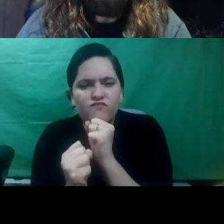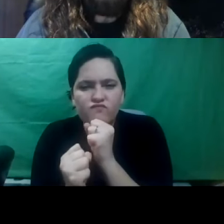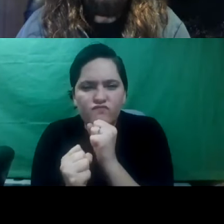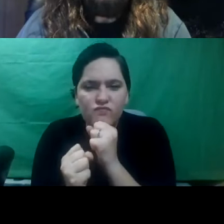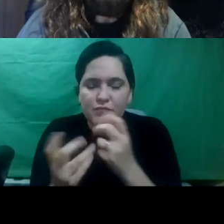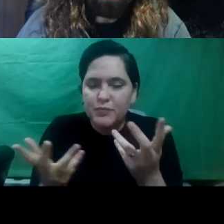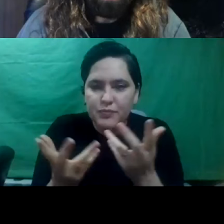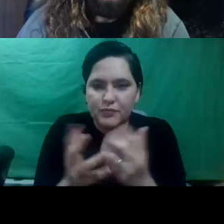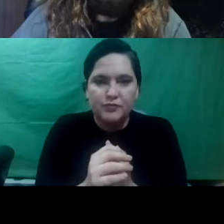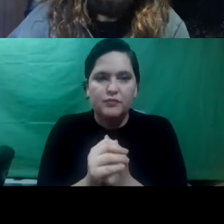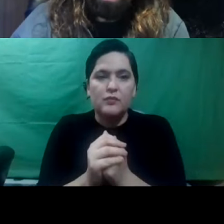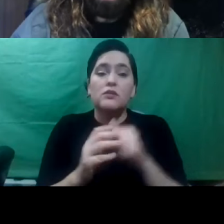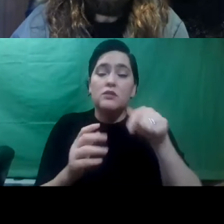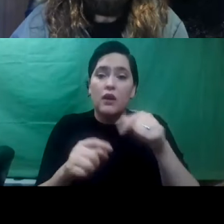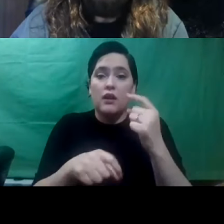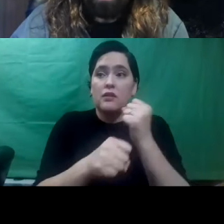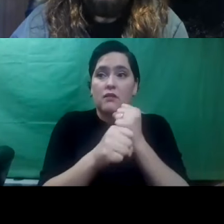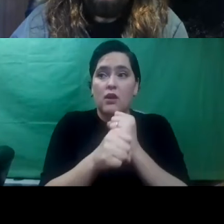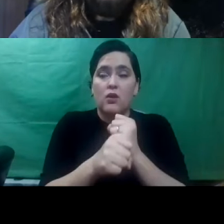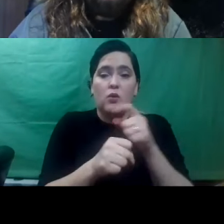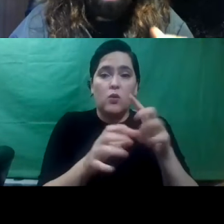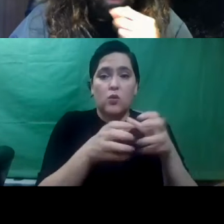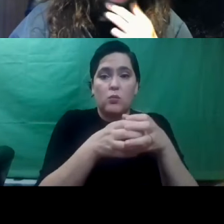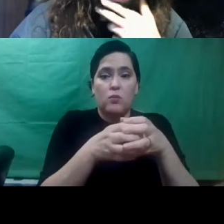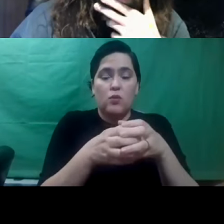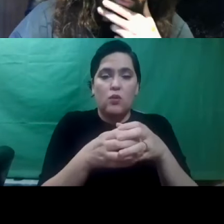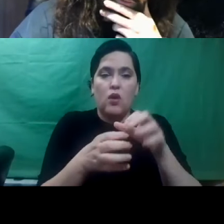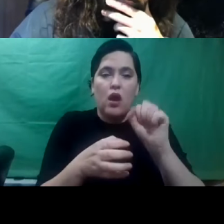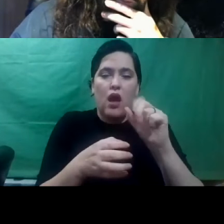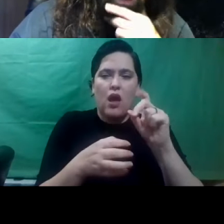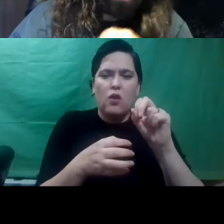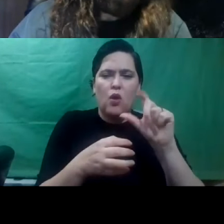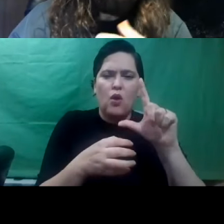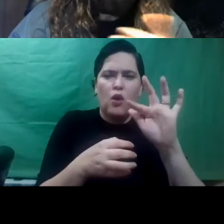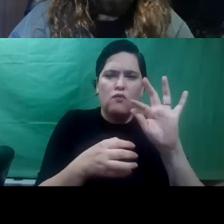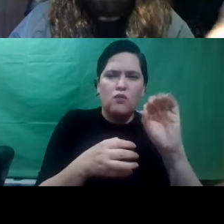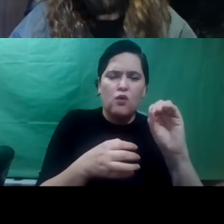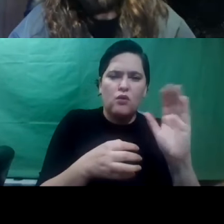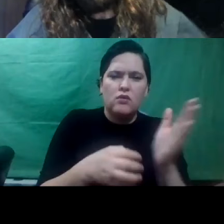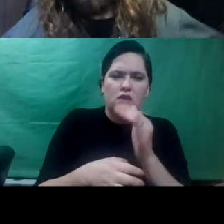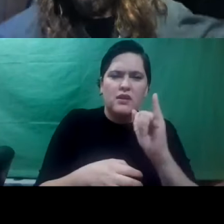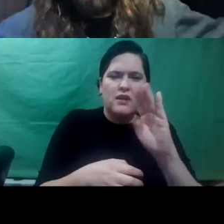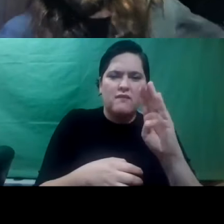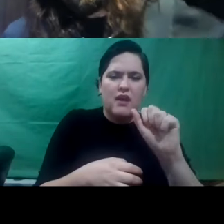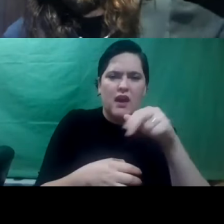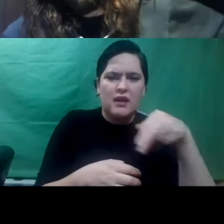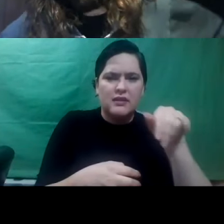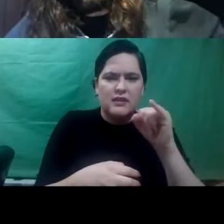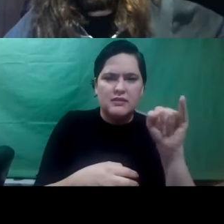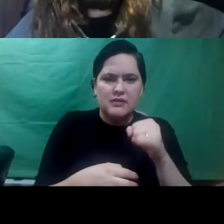con mi trabajo actual en la Adolfo Ibáñez, en el grupo de BrainLab. Entonces voy a comenzar primero mostrando el equipo.